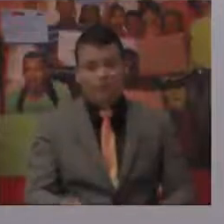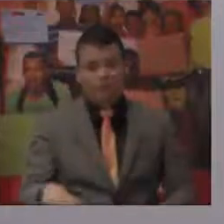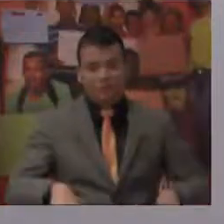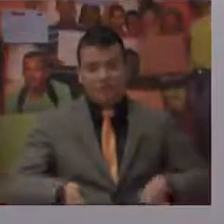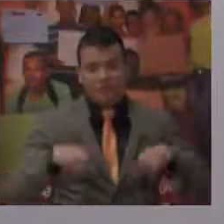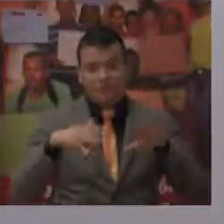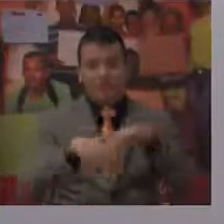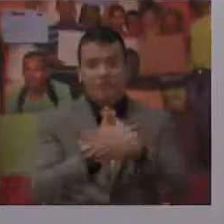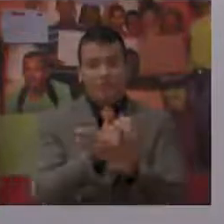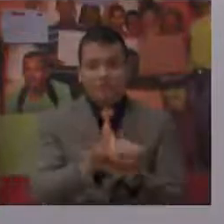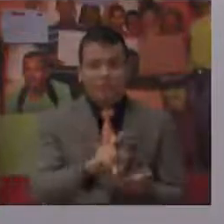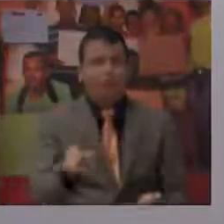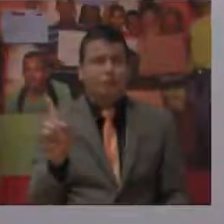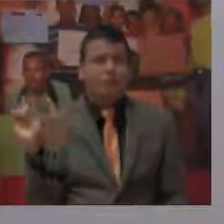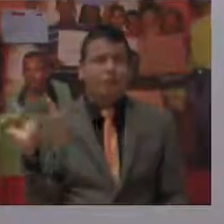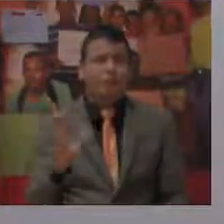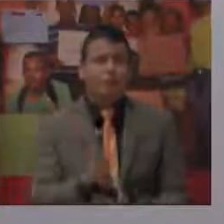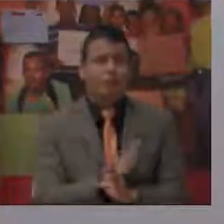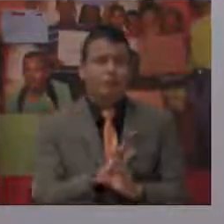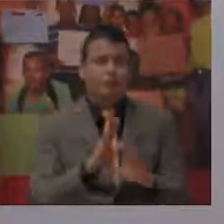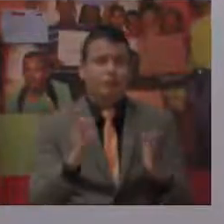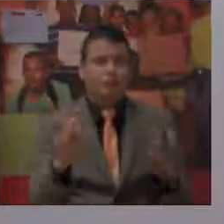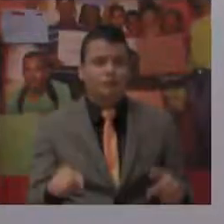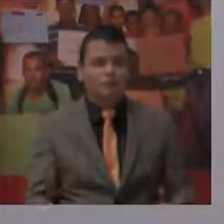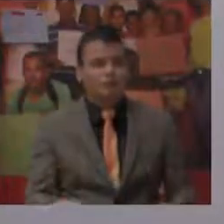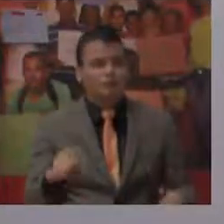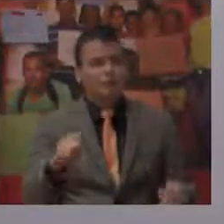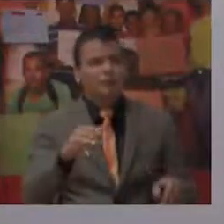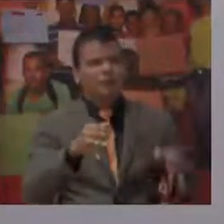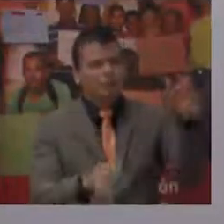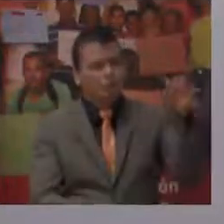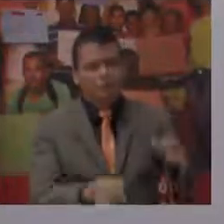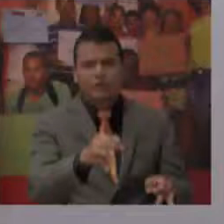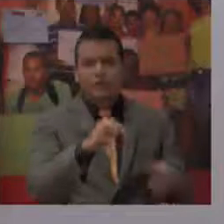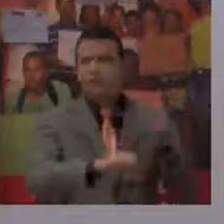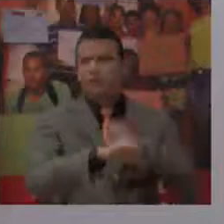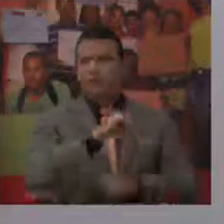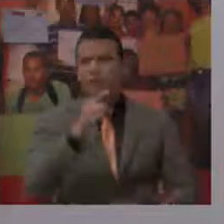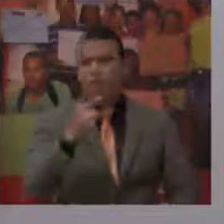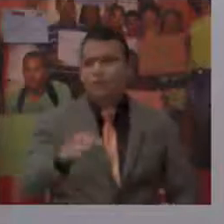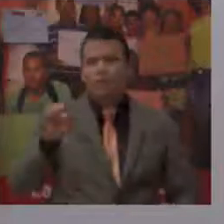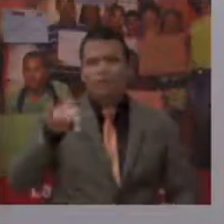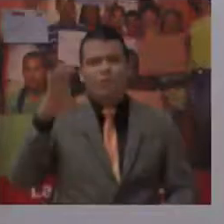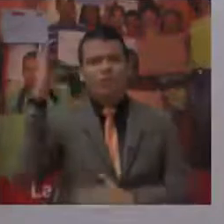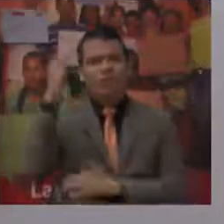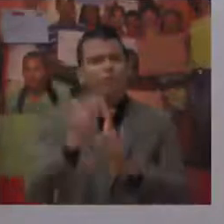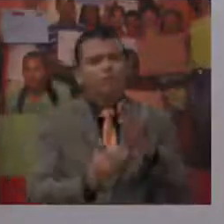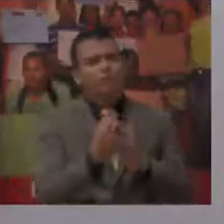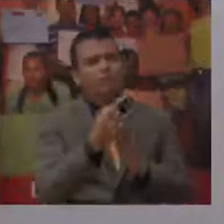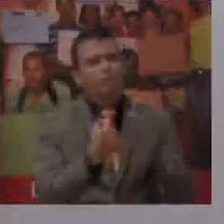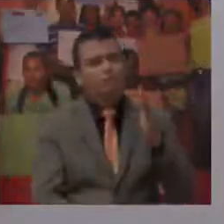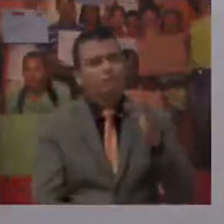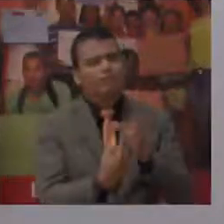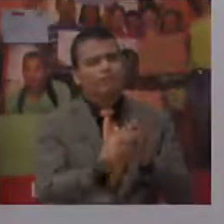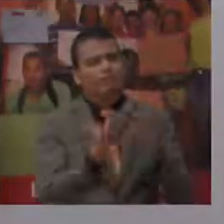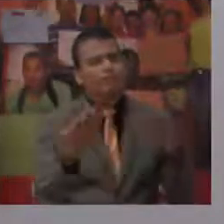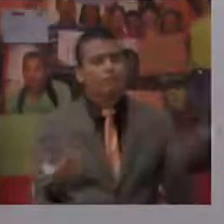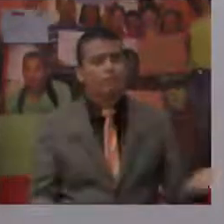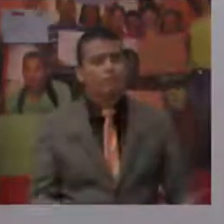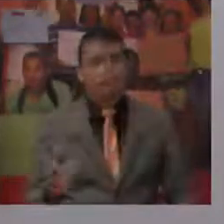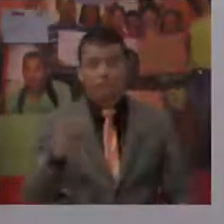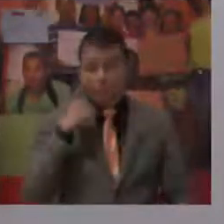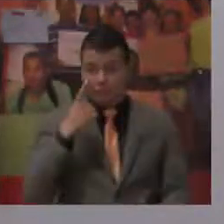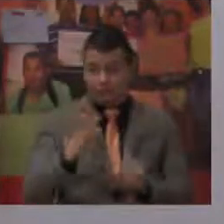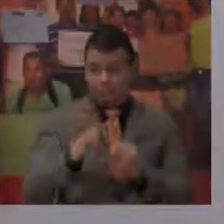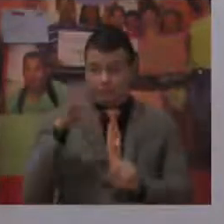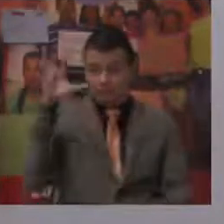¿Cómo comienza la justicia transicional en Colombia? Con el entendimiento de que el